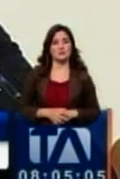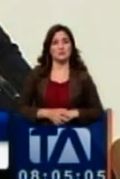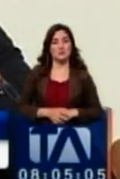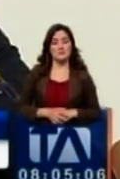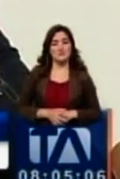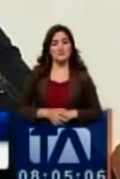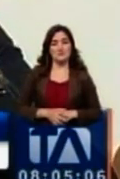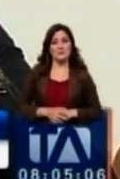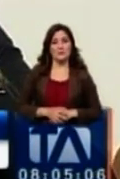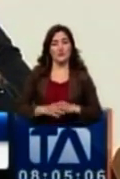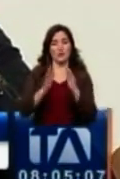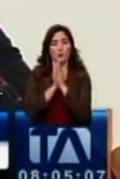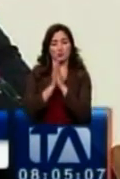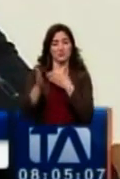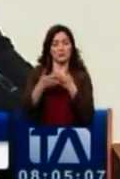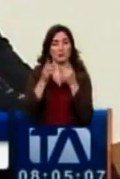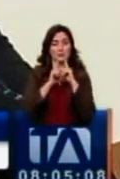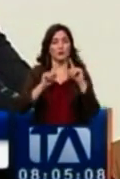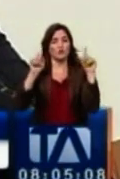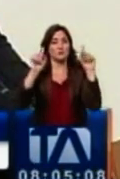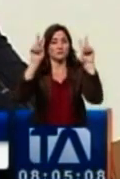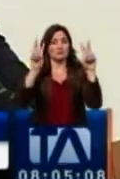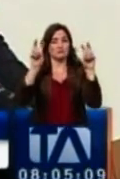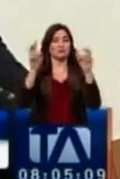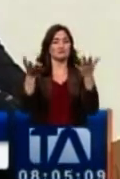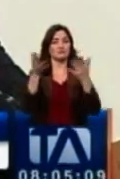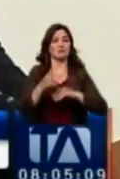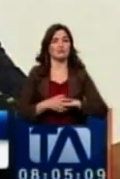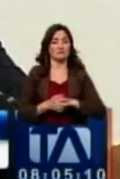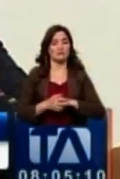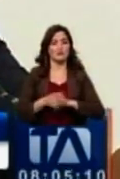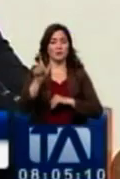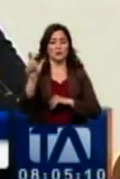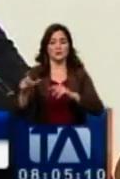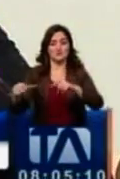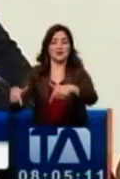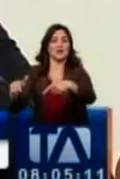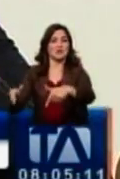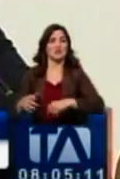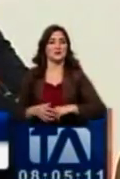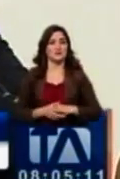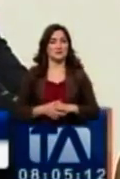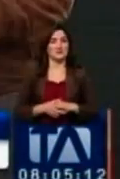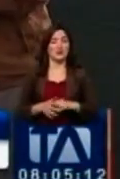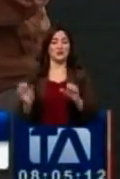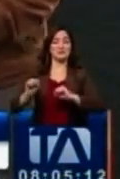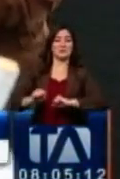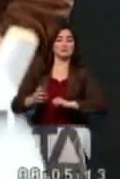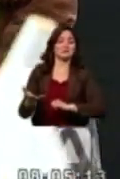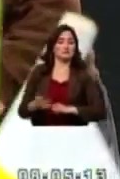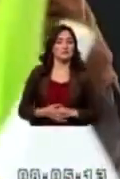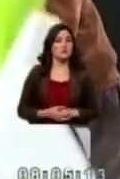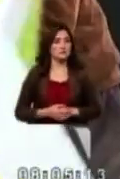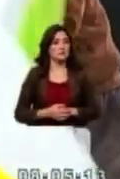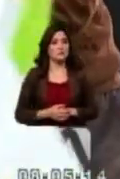pedimos que añada también declaraciones del señor Moreno. A ver si se atreve. Por su parte, el